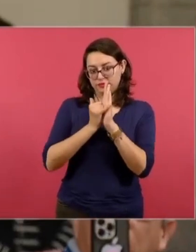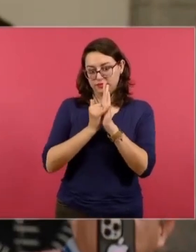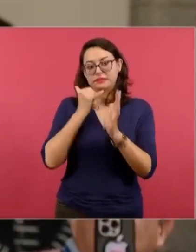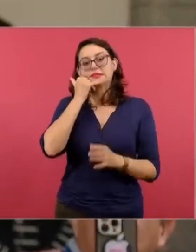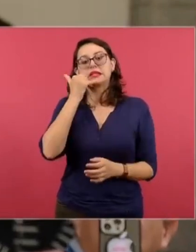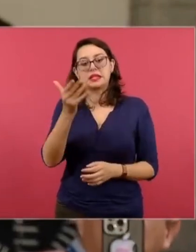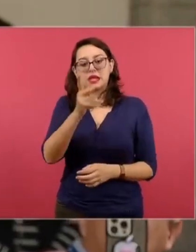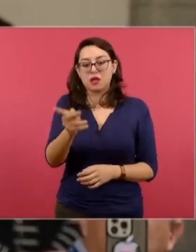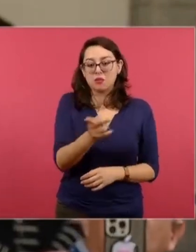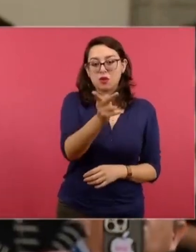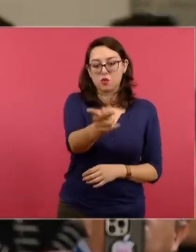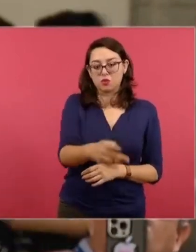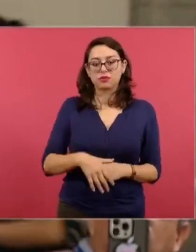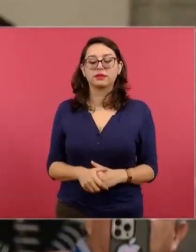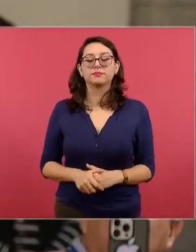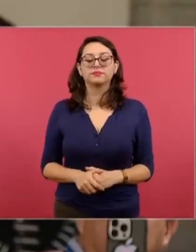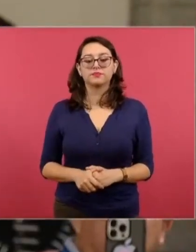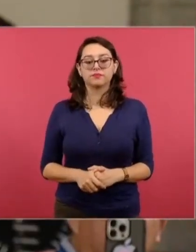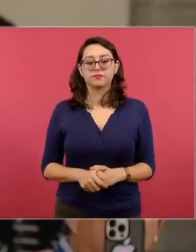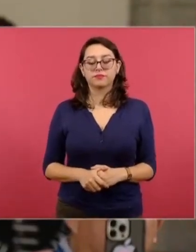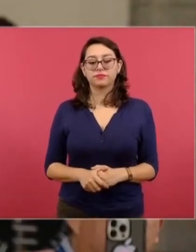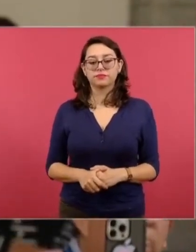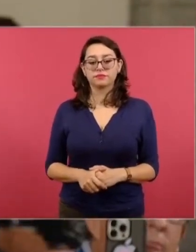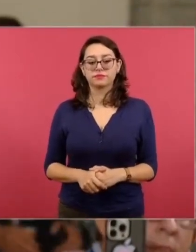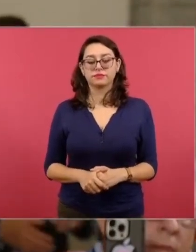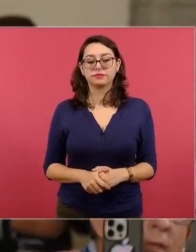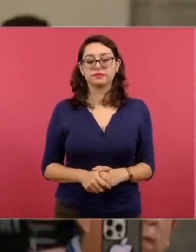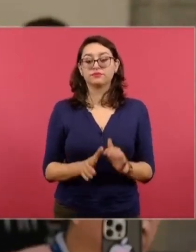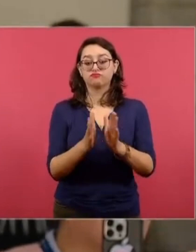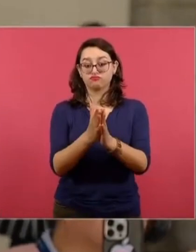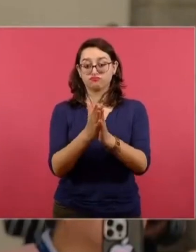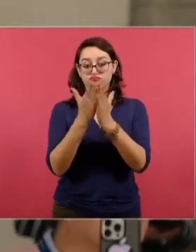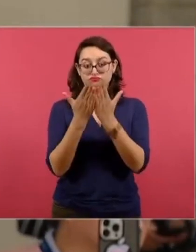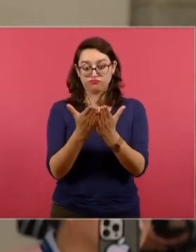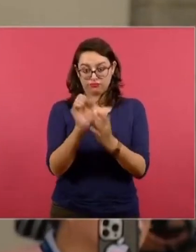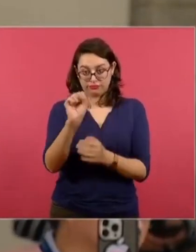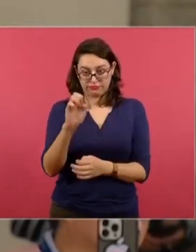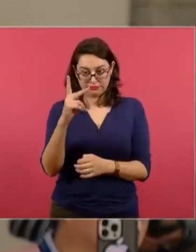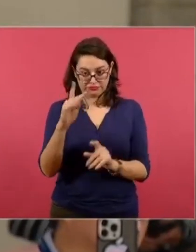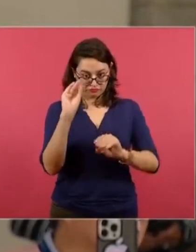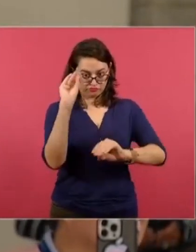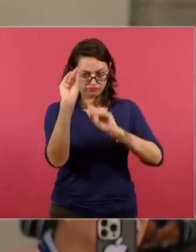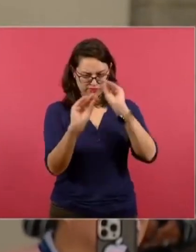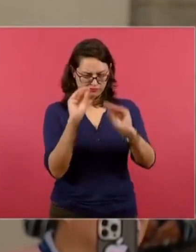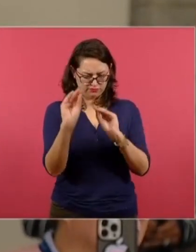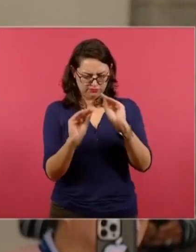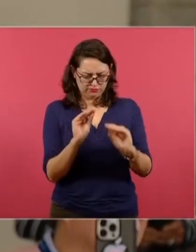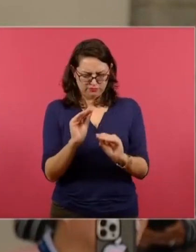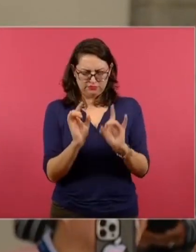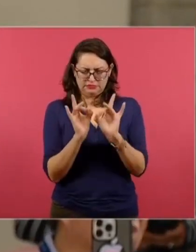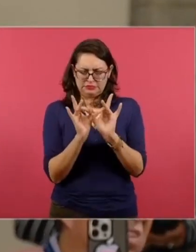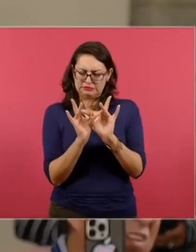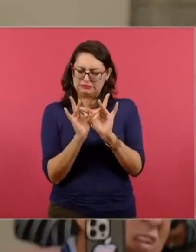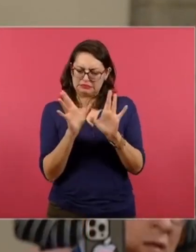los libros de texto. Cuando llega una falla o vemos alguna